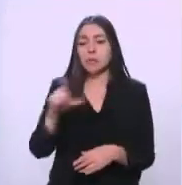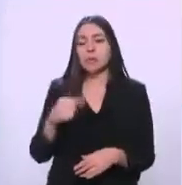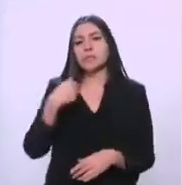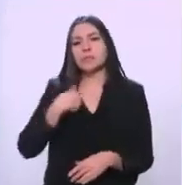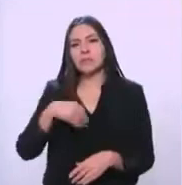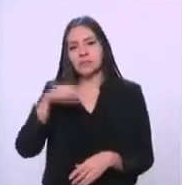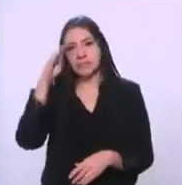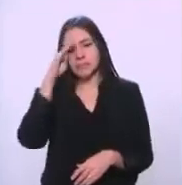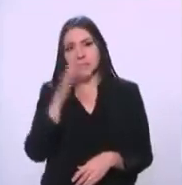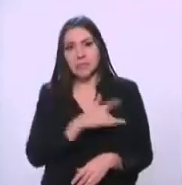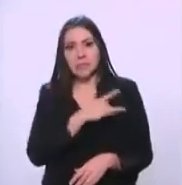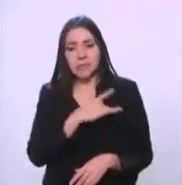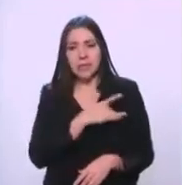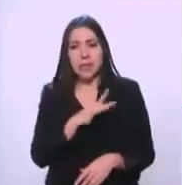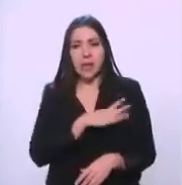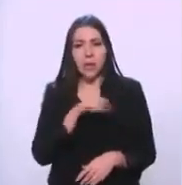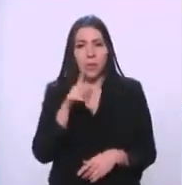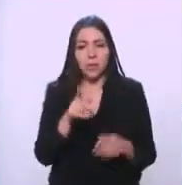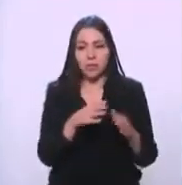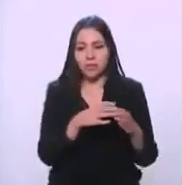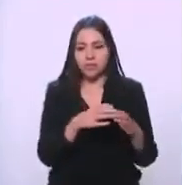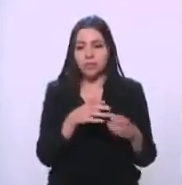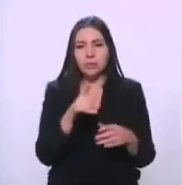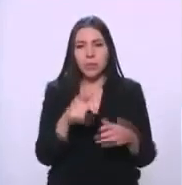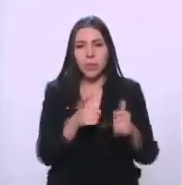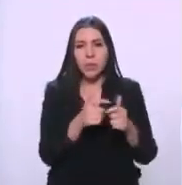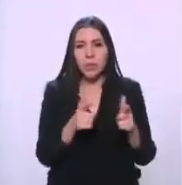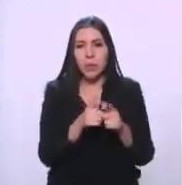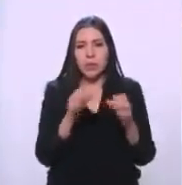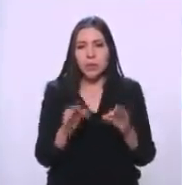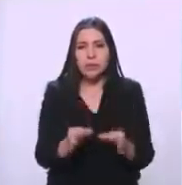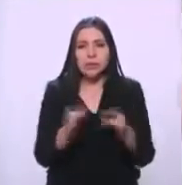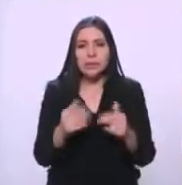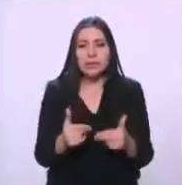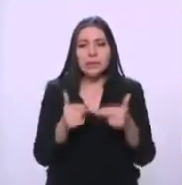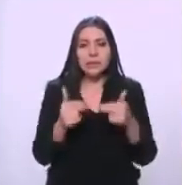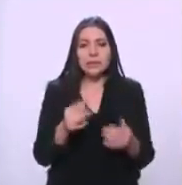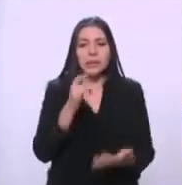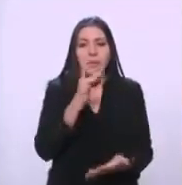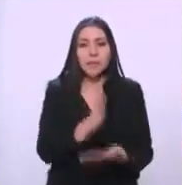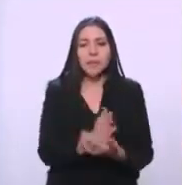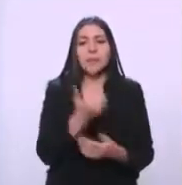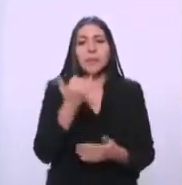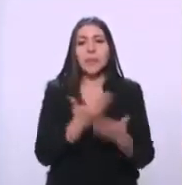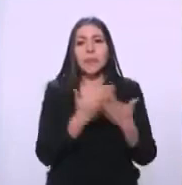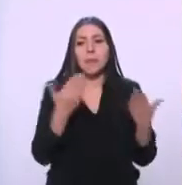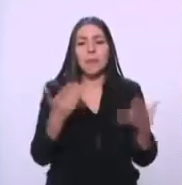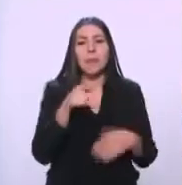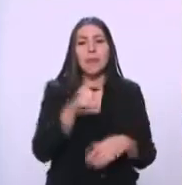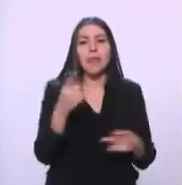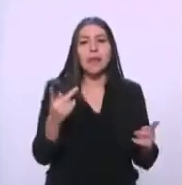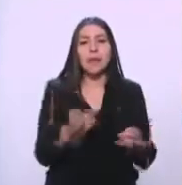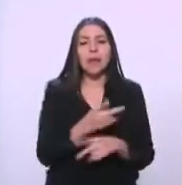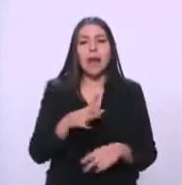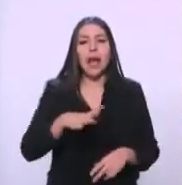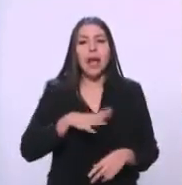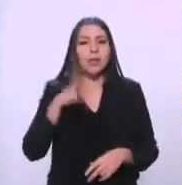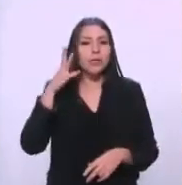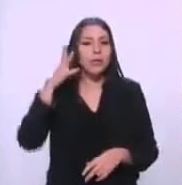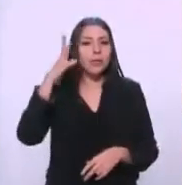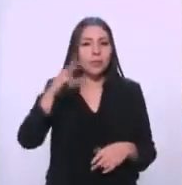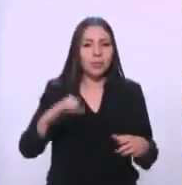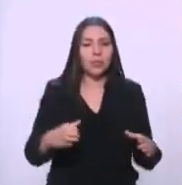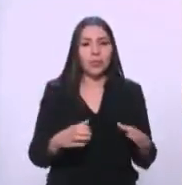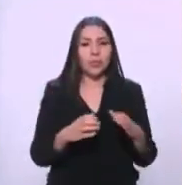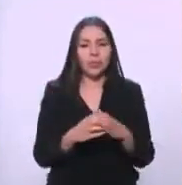que hay una generación en específico, y lo que está pasando con Futuro, antes Wikipolítica, es bien interesante, justo lo que